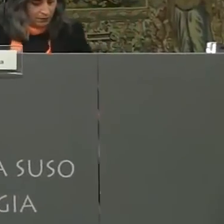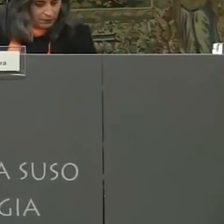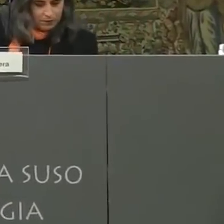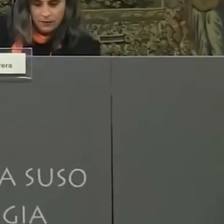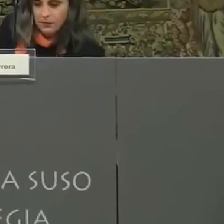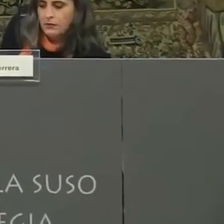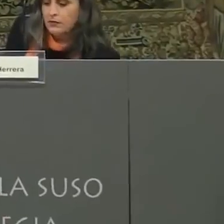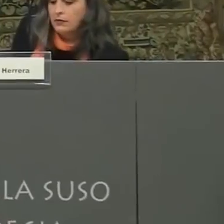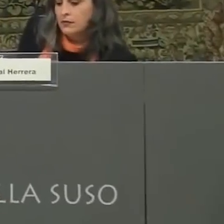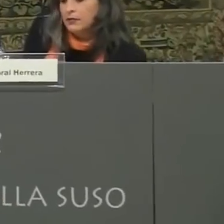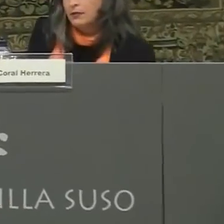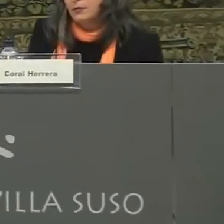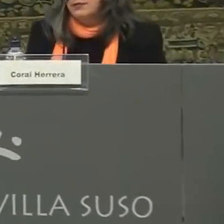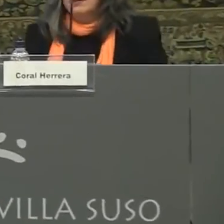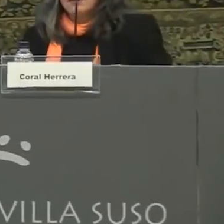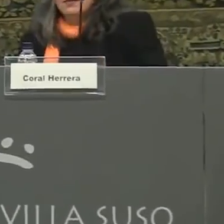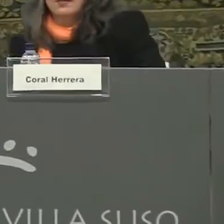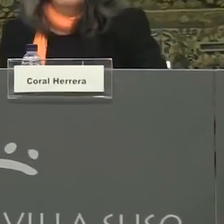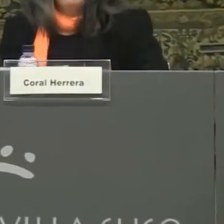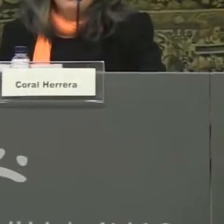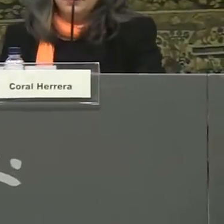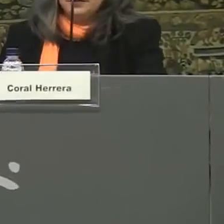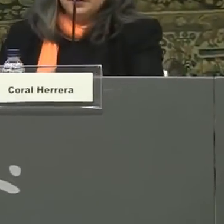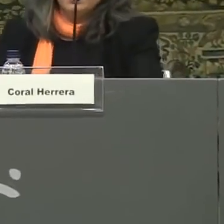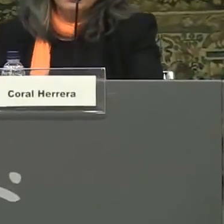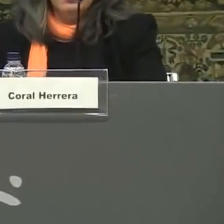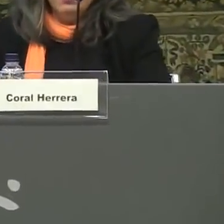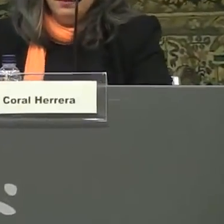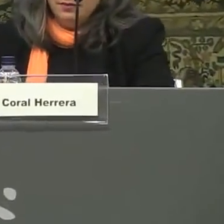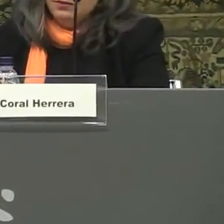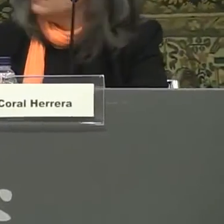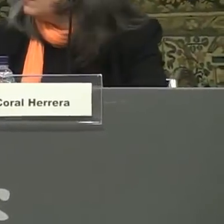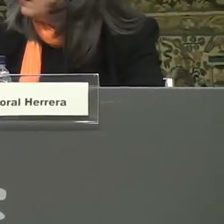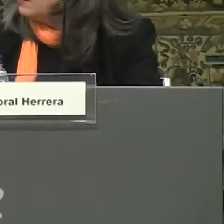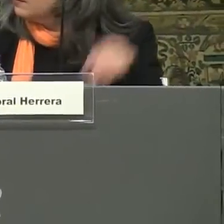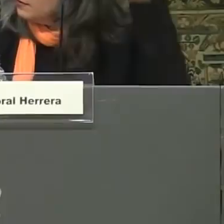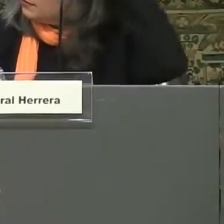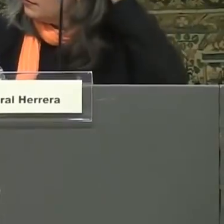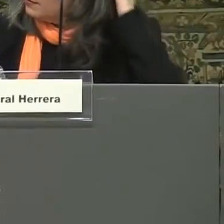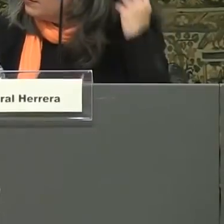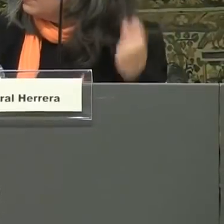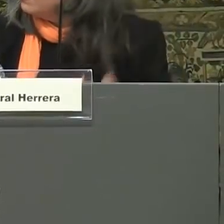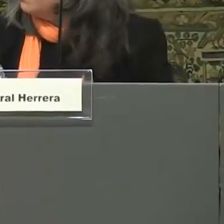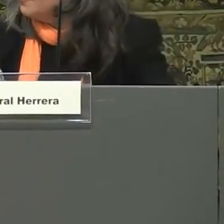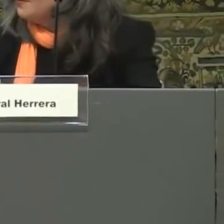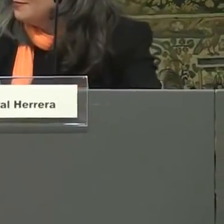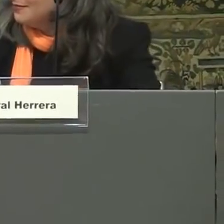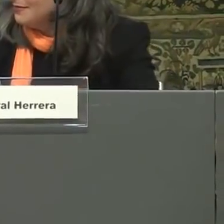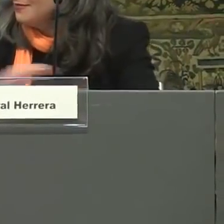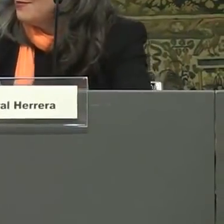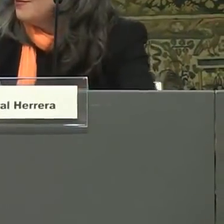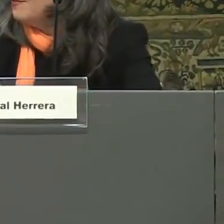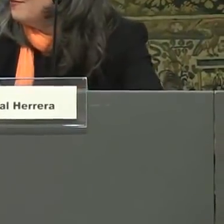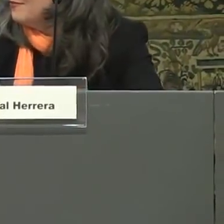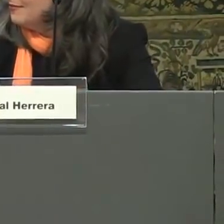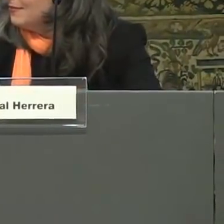soy militante del Bilgune Feminista de Gasteiz y hemos sido invitadas a moderar este debate. Para nosotras es una